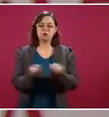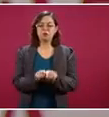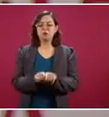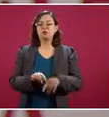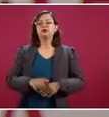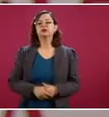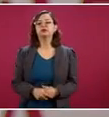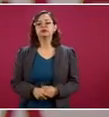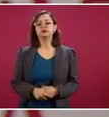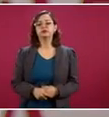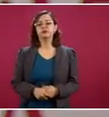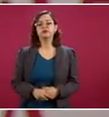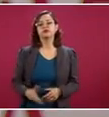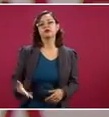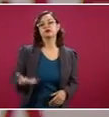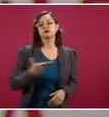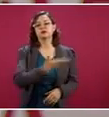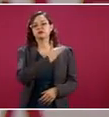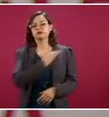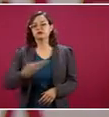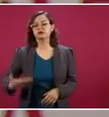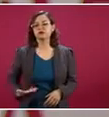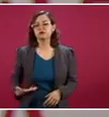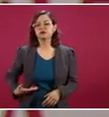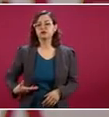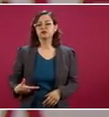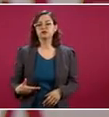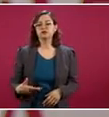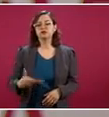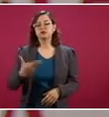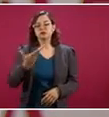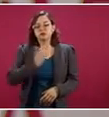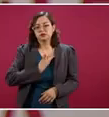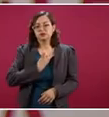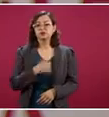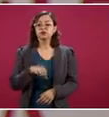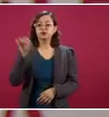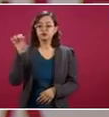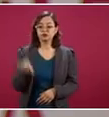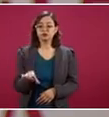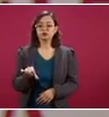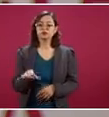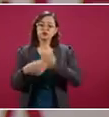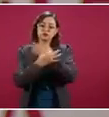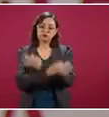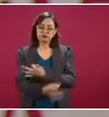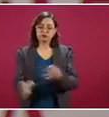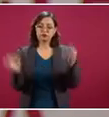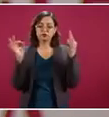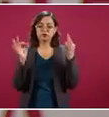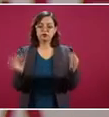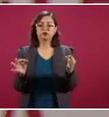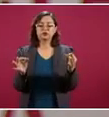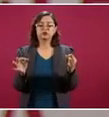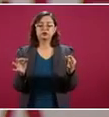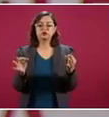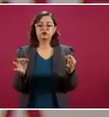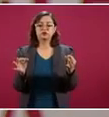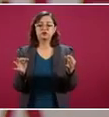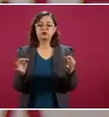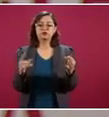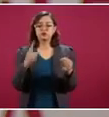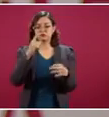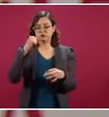Nos ha pedido el señor presidente de la República que el día de hoy se comunique a las